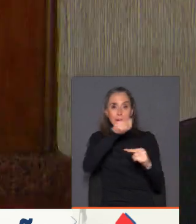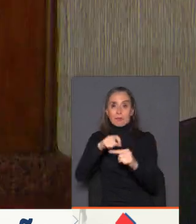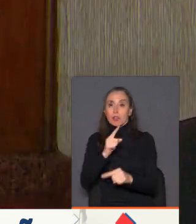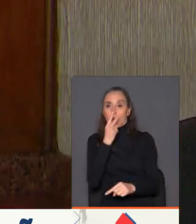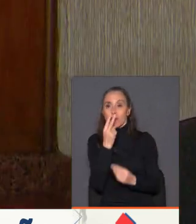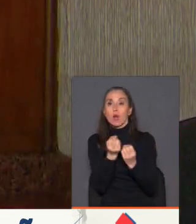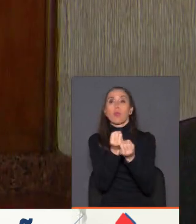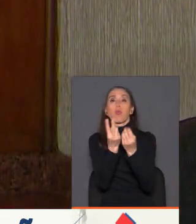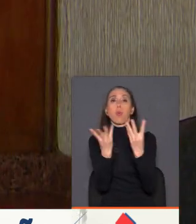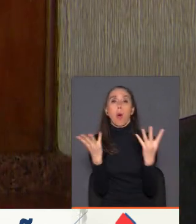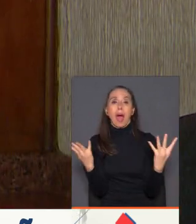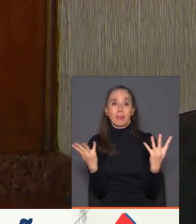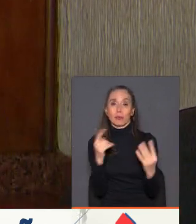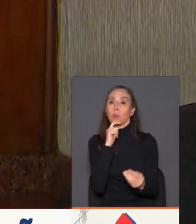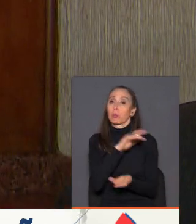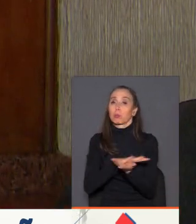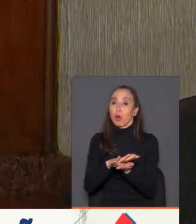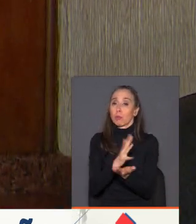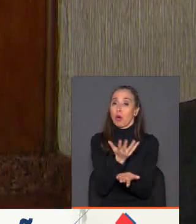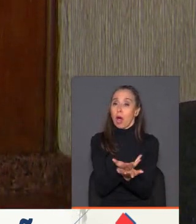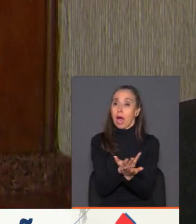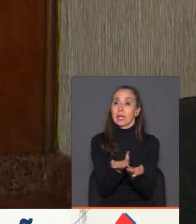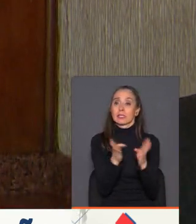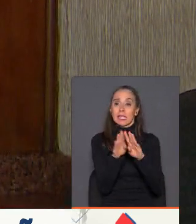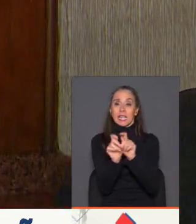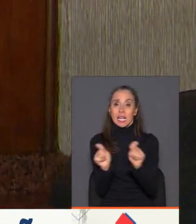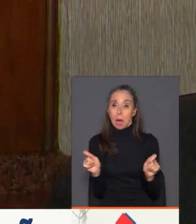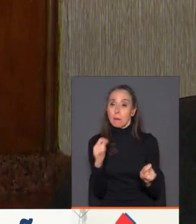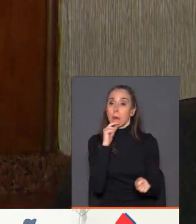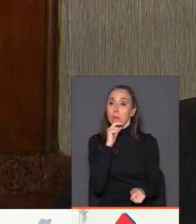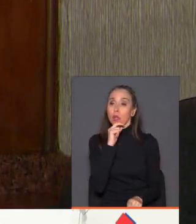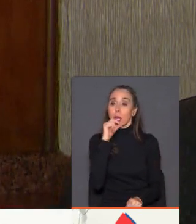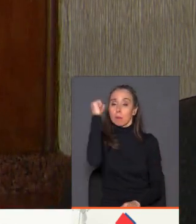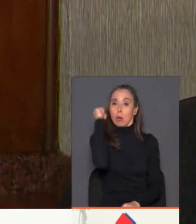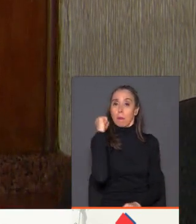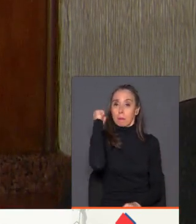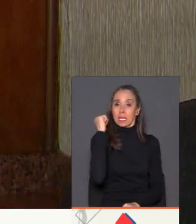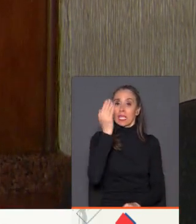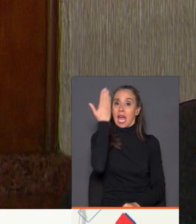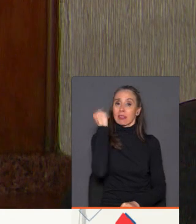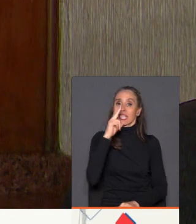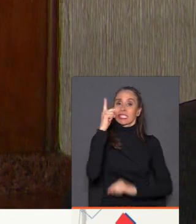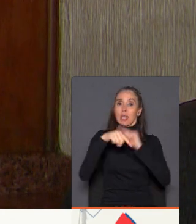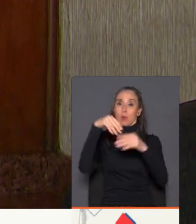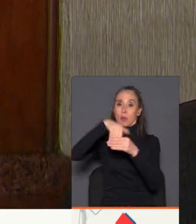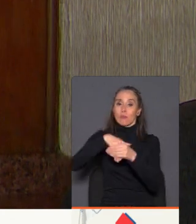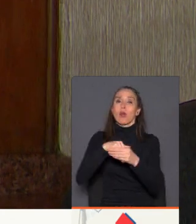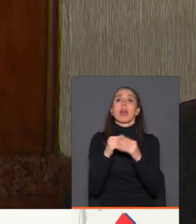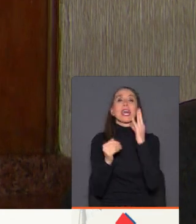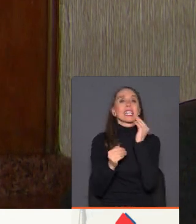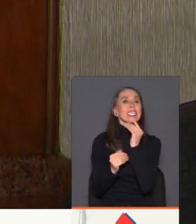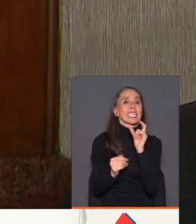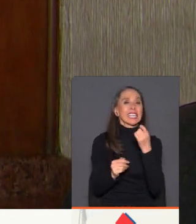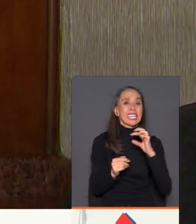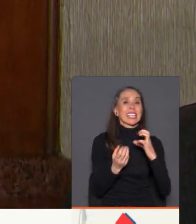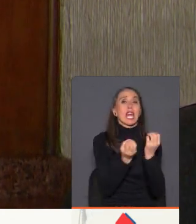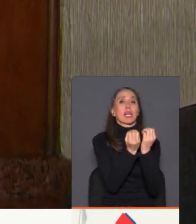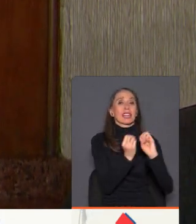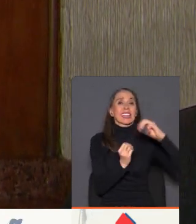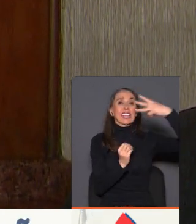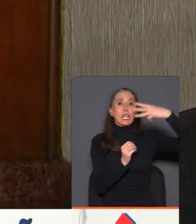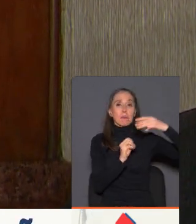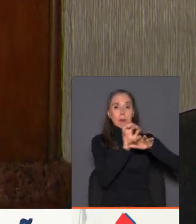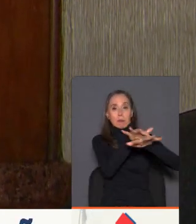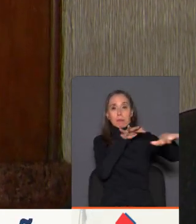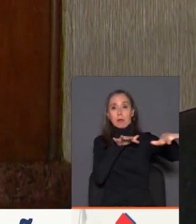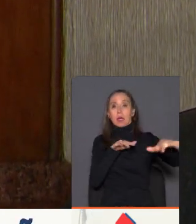ella. Te puedo decir, por ejemplo, que han existido cierres de campaña, como por ejemplo el de Piñera en segunda vuelta, donde Guillé lo triplicó en cantidad de gente y Piñera le sacó más de 10